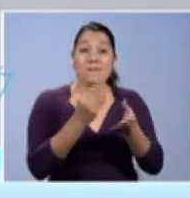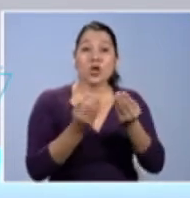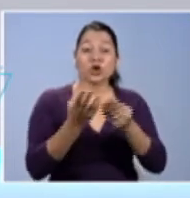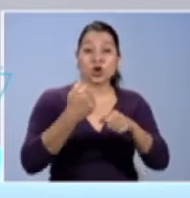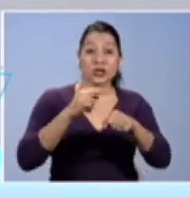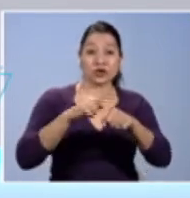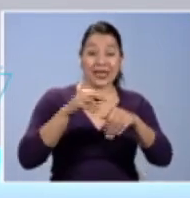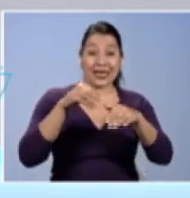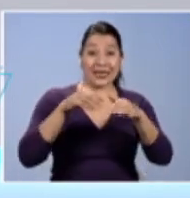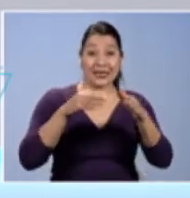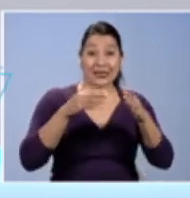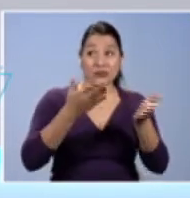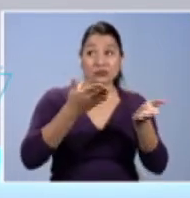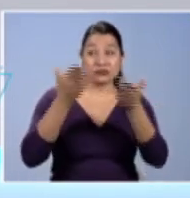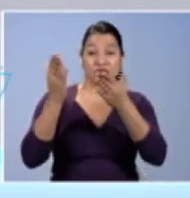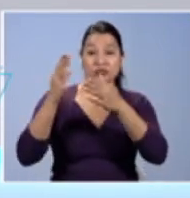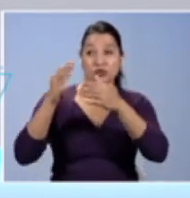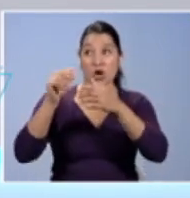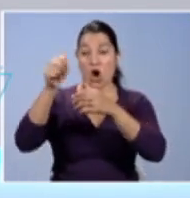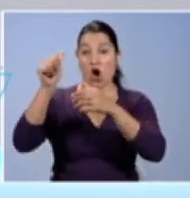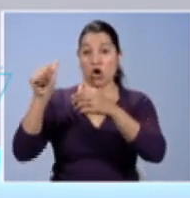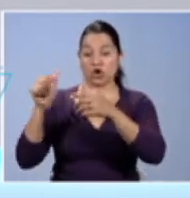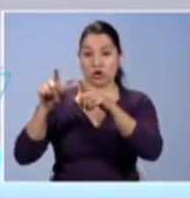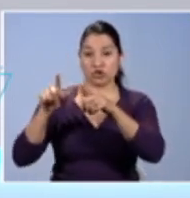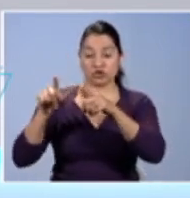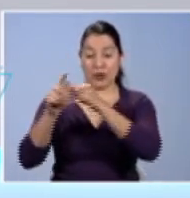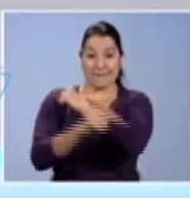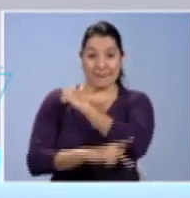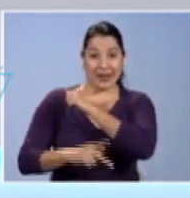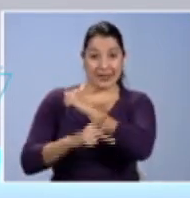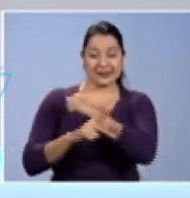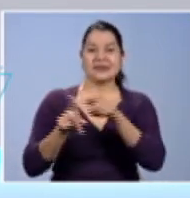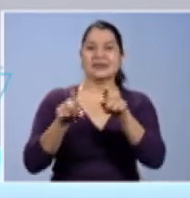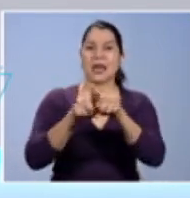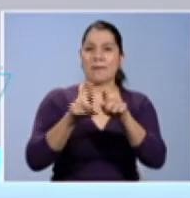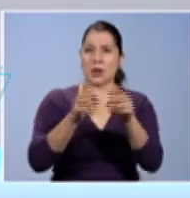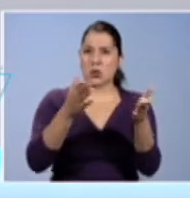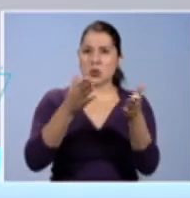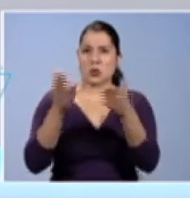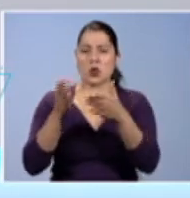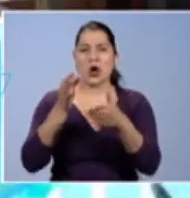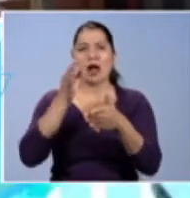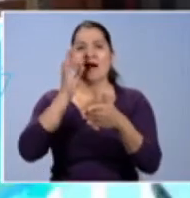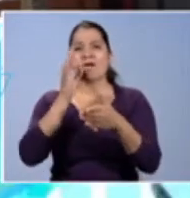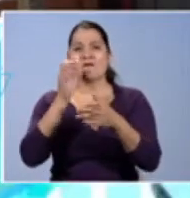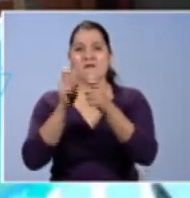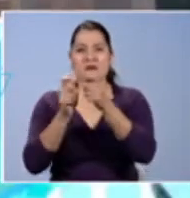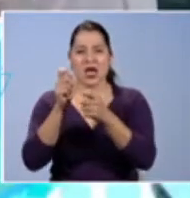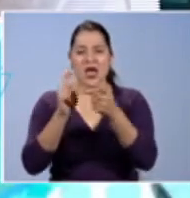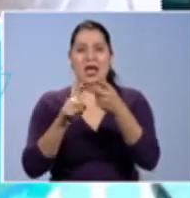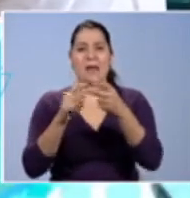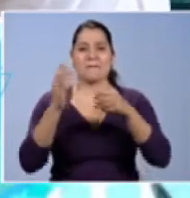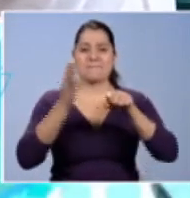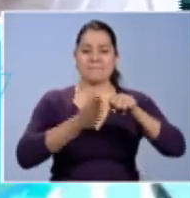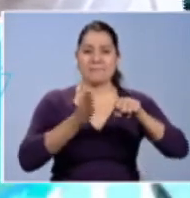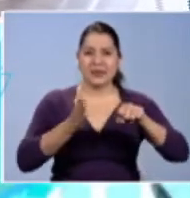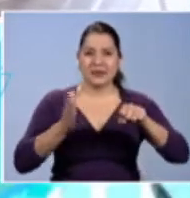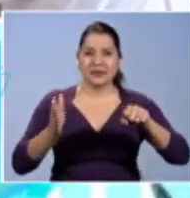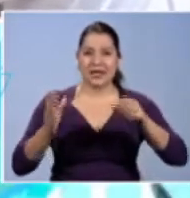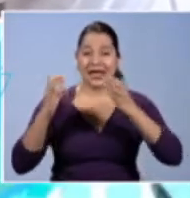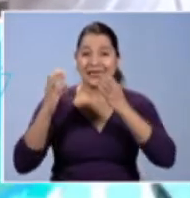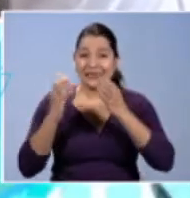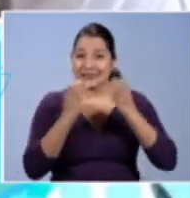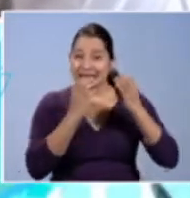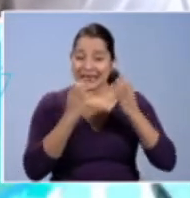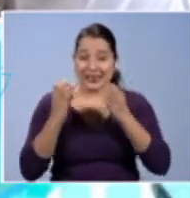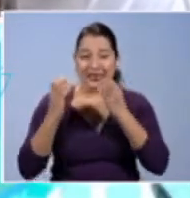nivel mundial. Ha habido un aumento en las exportaciones de productos como café, como piña, como sandía. En el caso de